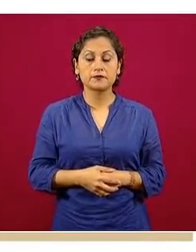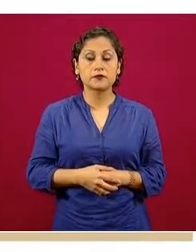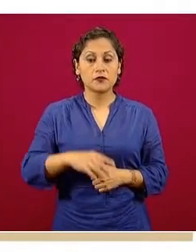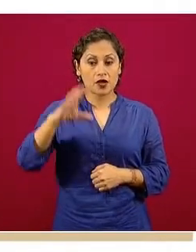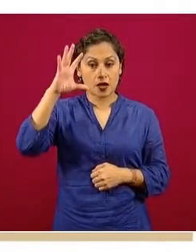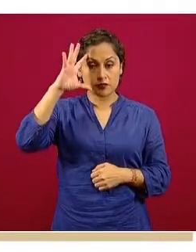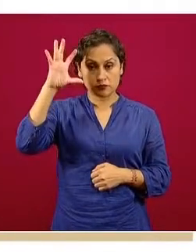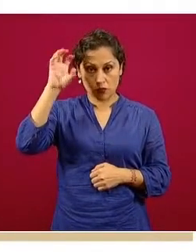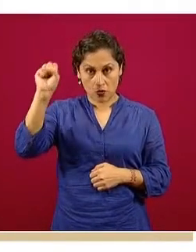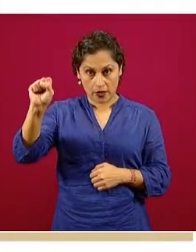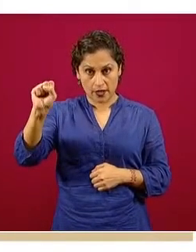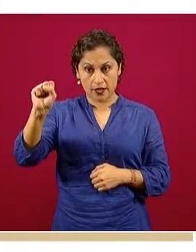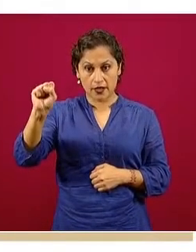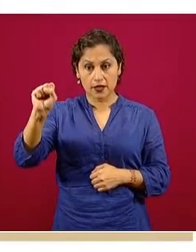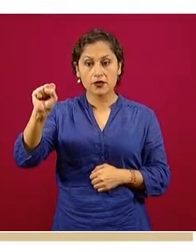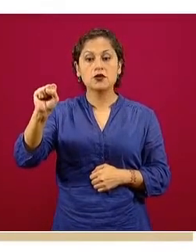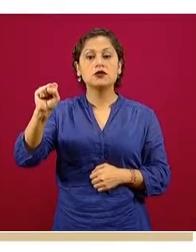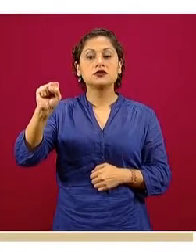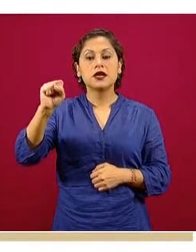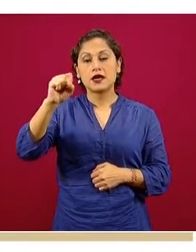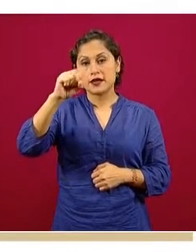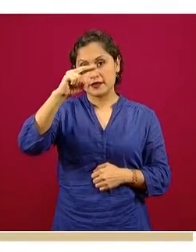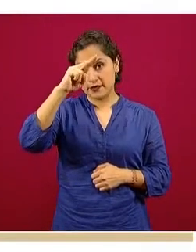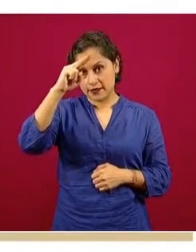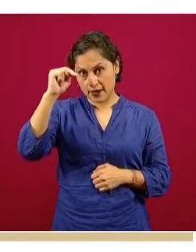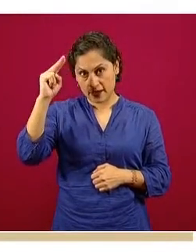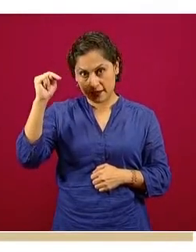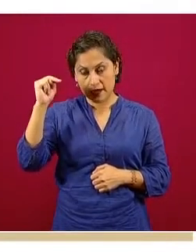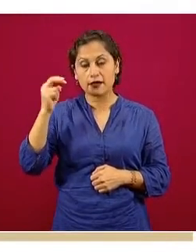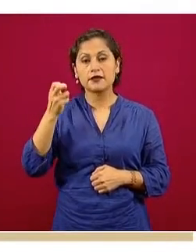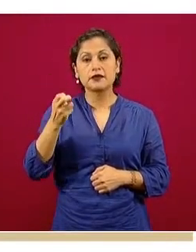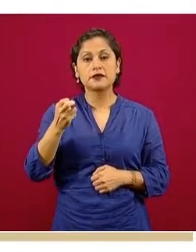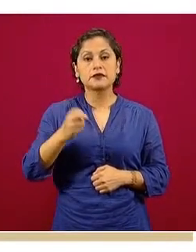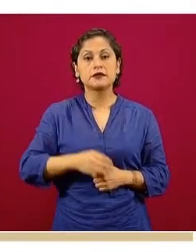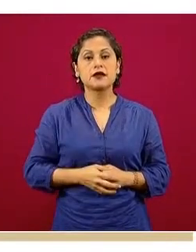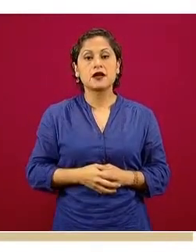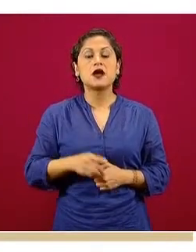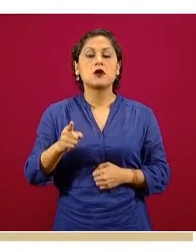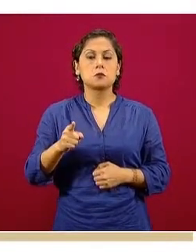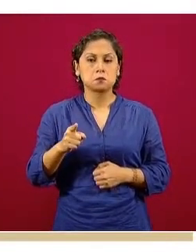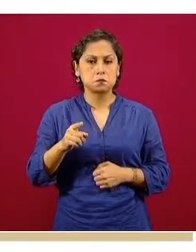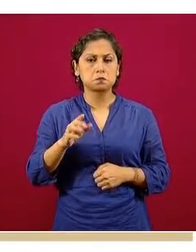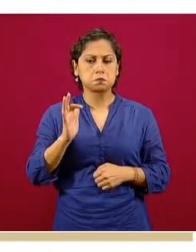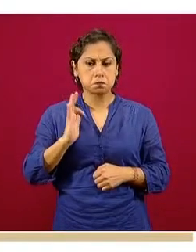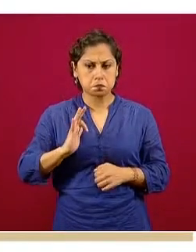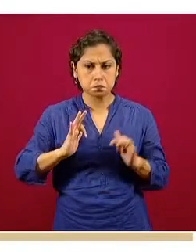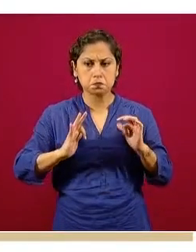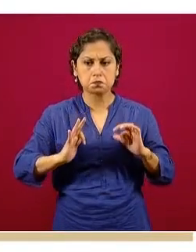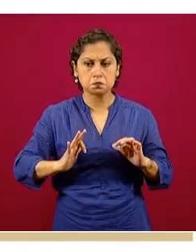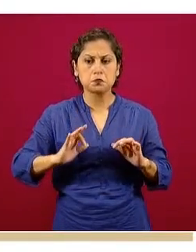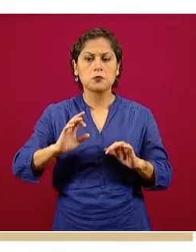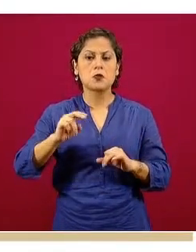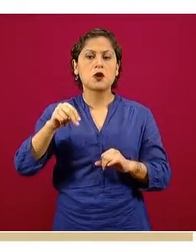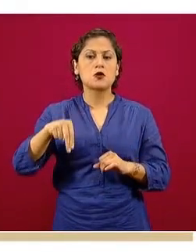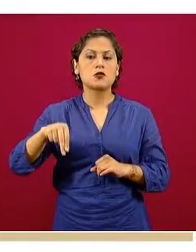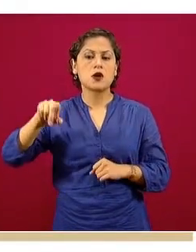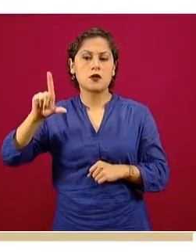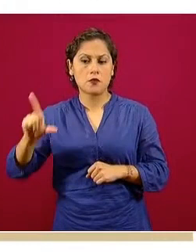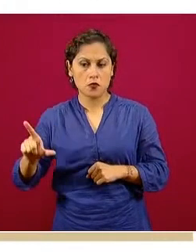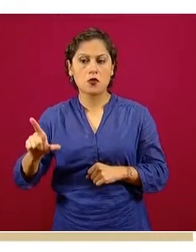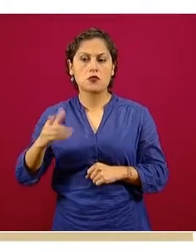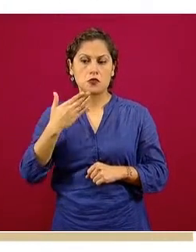morelos y nayarit con un incremento discreto nuevo léon bastante estable oaxaca con una